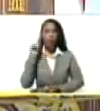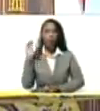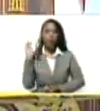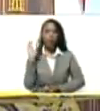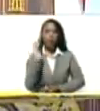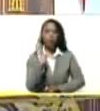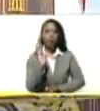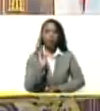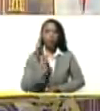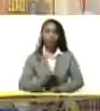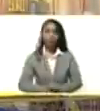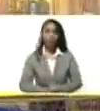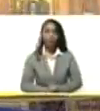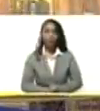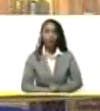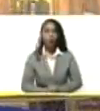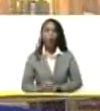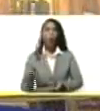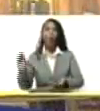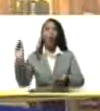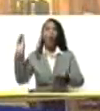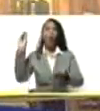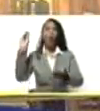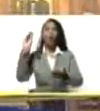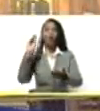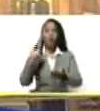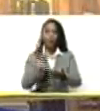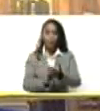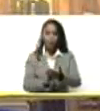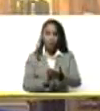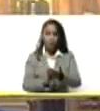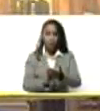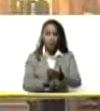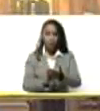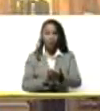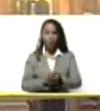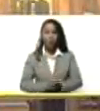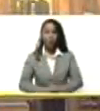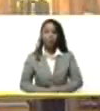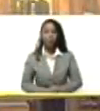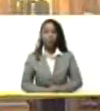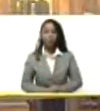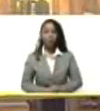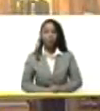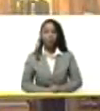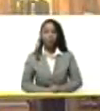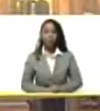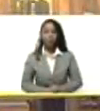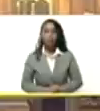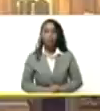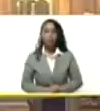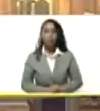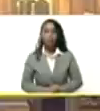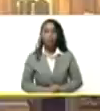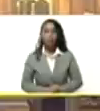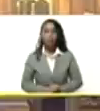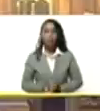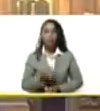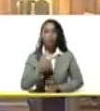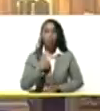y revolucionarias ganaron 20 de esas 24 instituciones